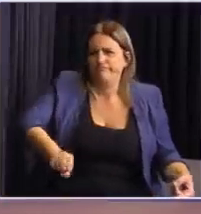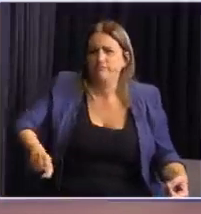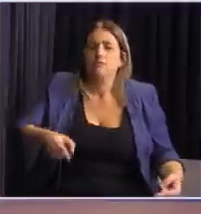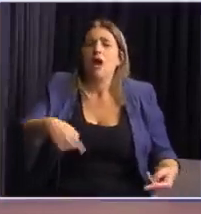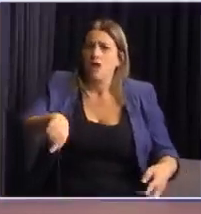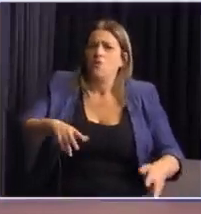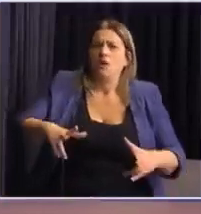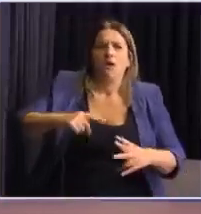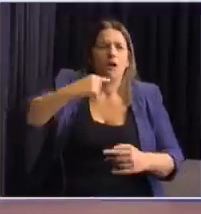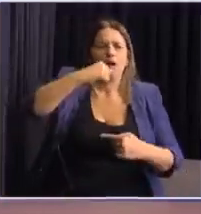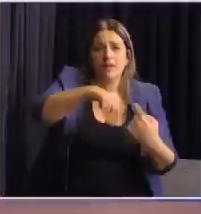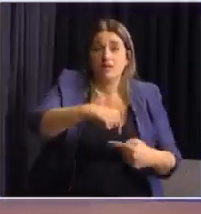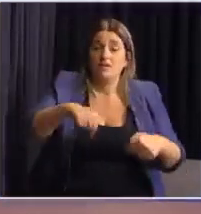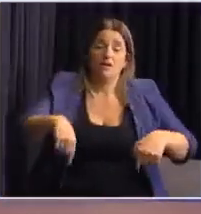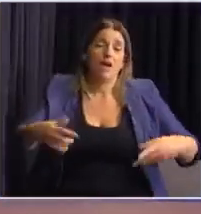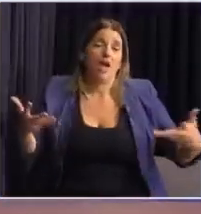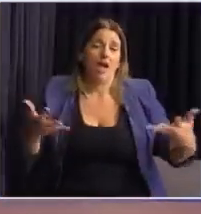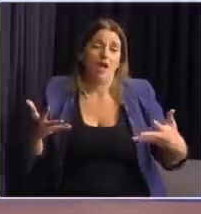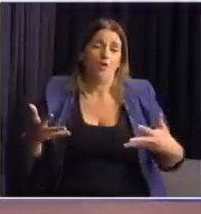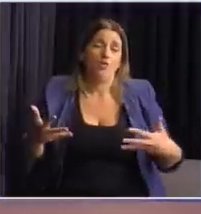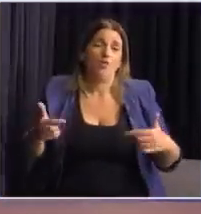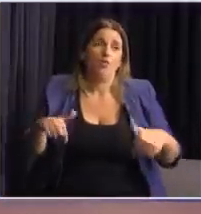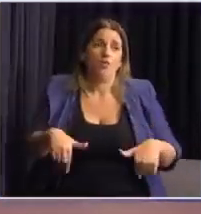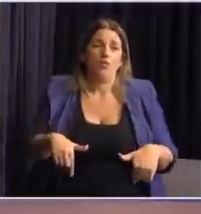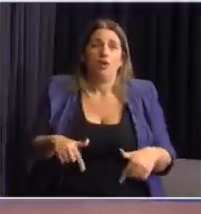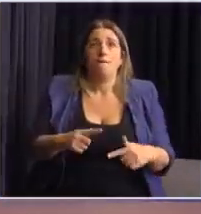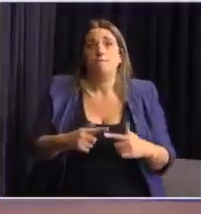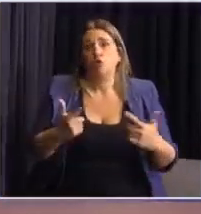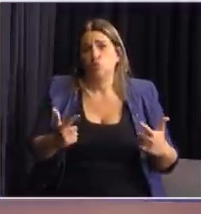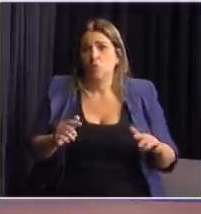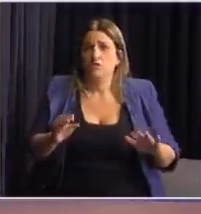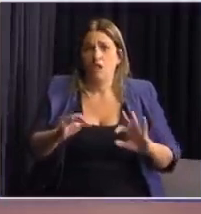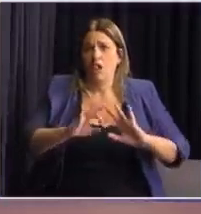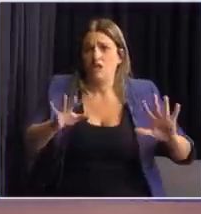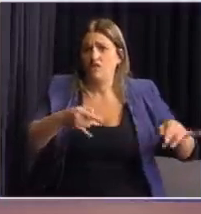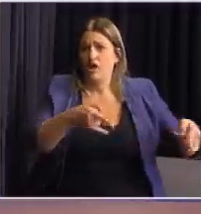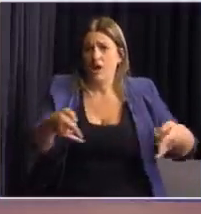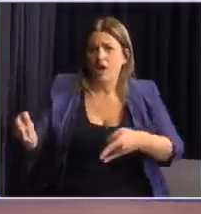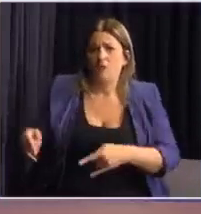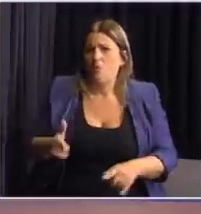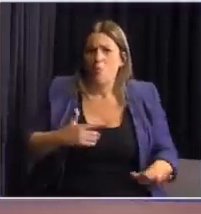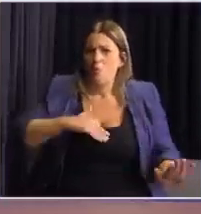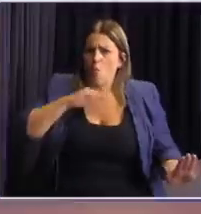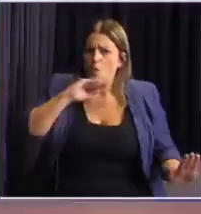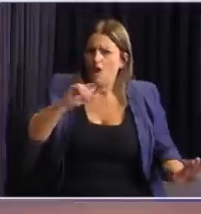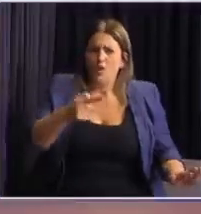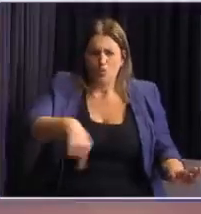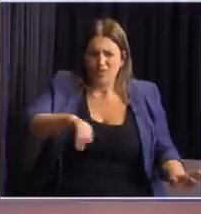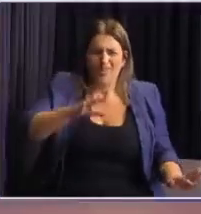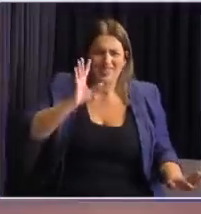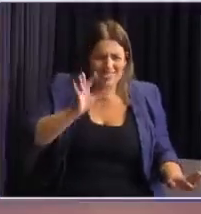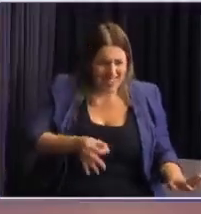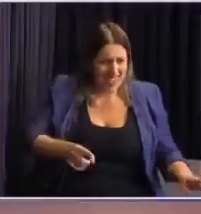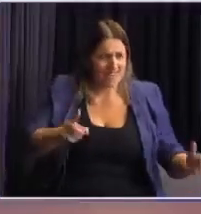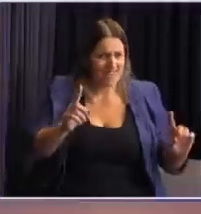Muchos hablaron al respecto. Hoy estamos lejos de la saturación del CTI. A ustedes les consta, entre